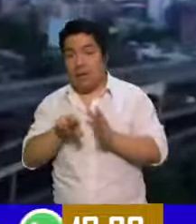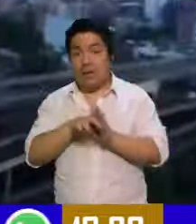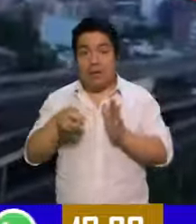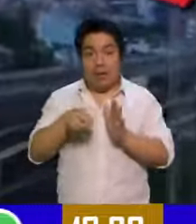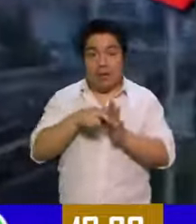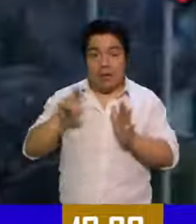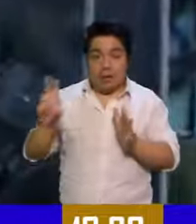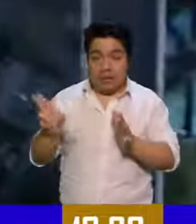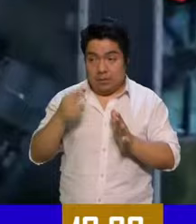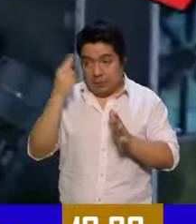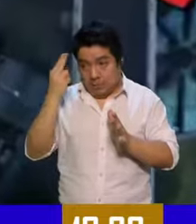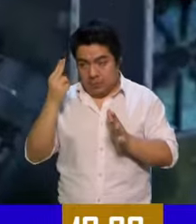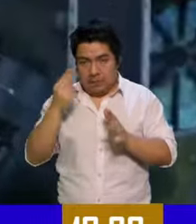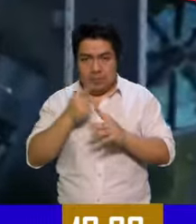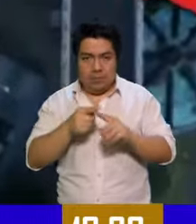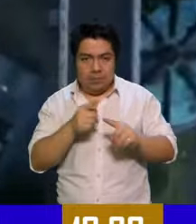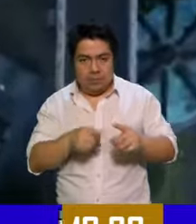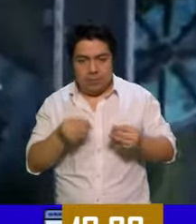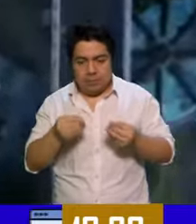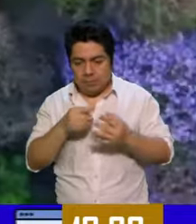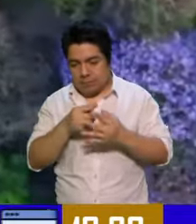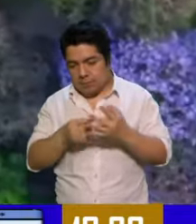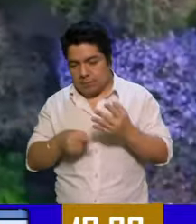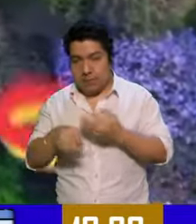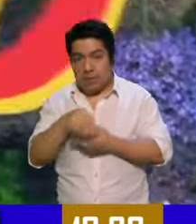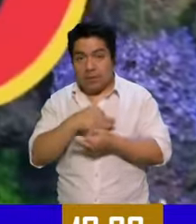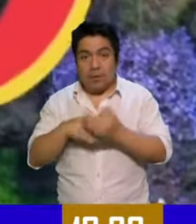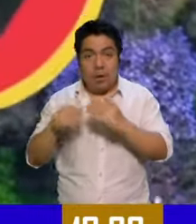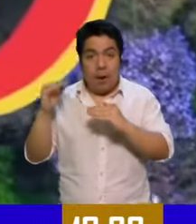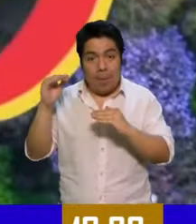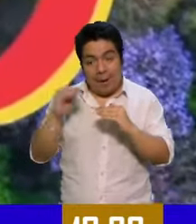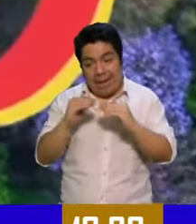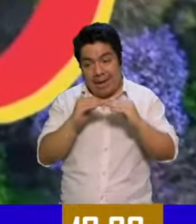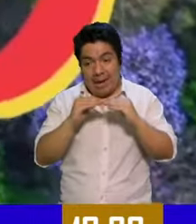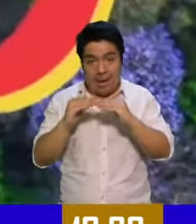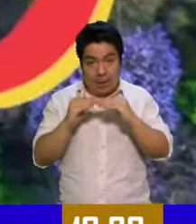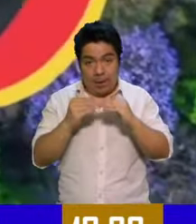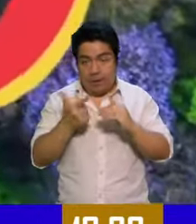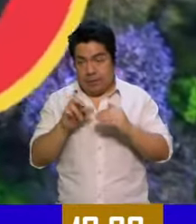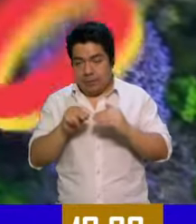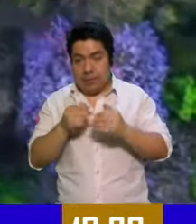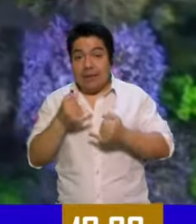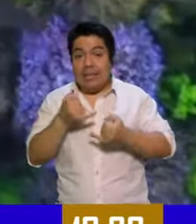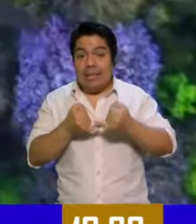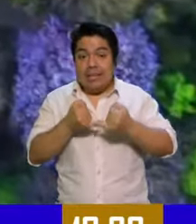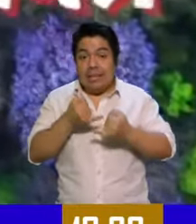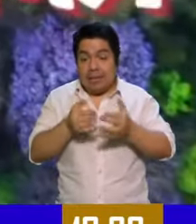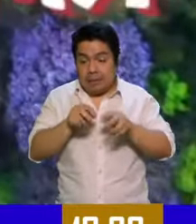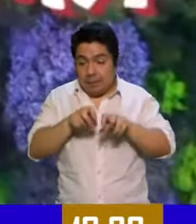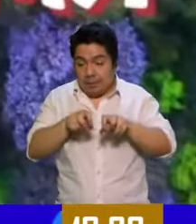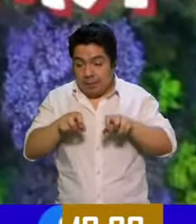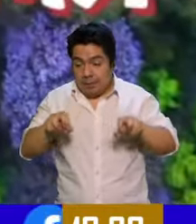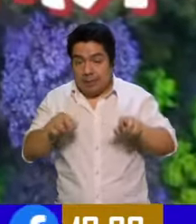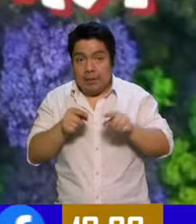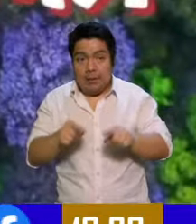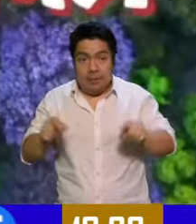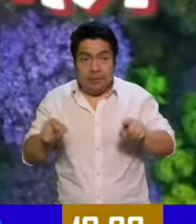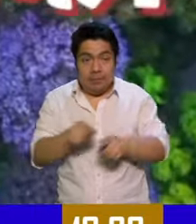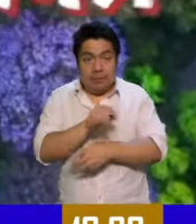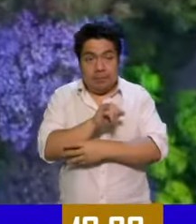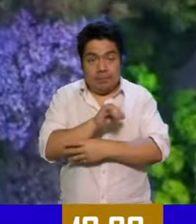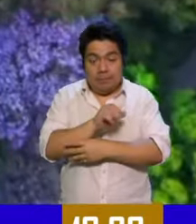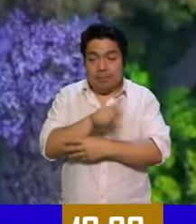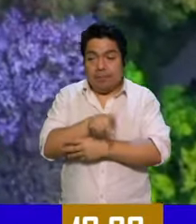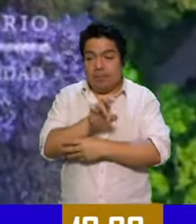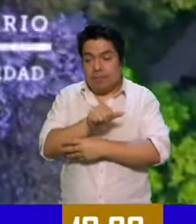universidad. Participan con nosotros Ceci Núñez de la Coordinación para la Igualdad de Género. Y tenemos un jurado también conformado en la parte de música por Jessie P, que es